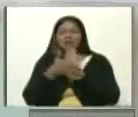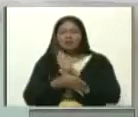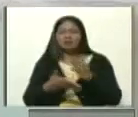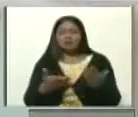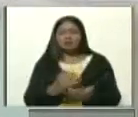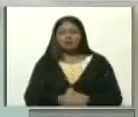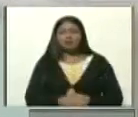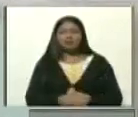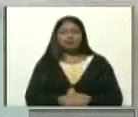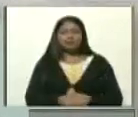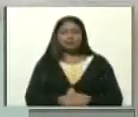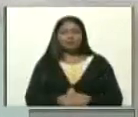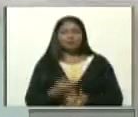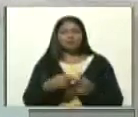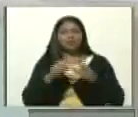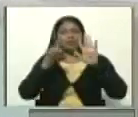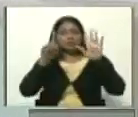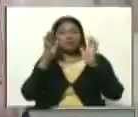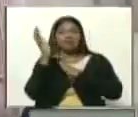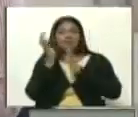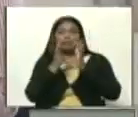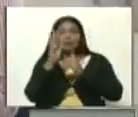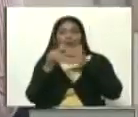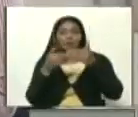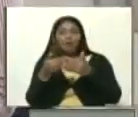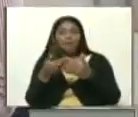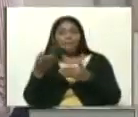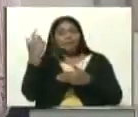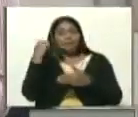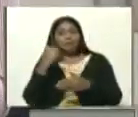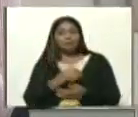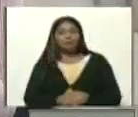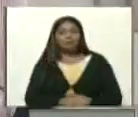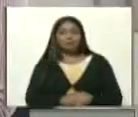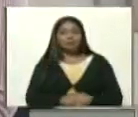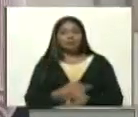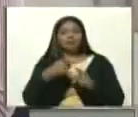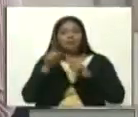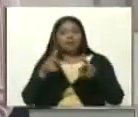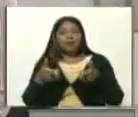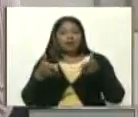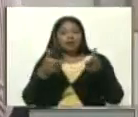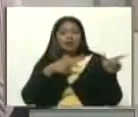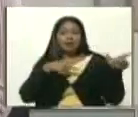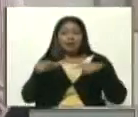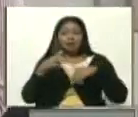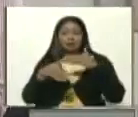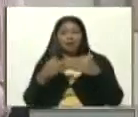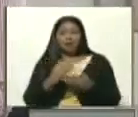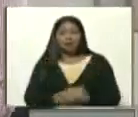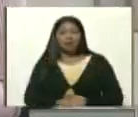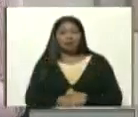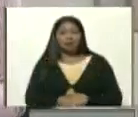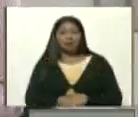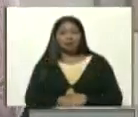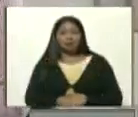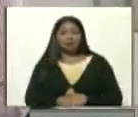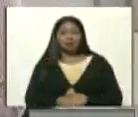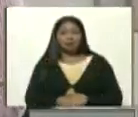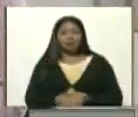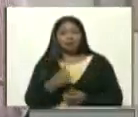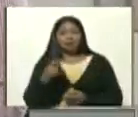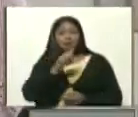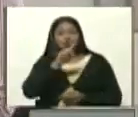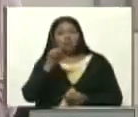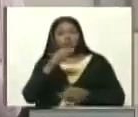decir al respecto? Sí, el 6 de abril pasado ya se llevó a cabo la audiencia oral ante el Circuito